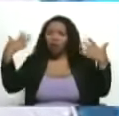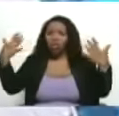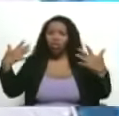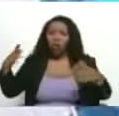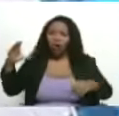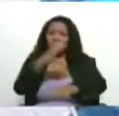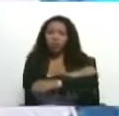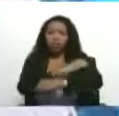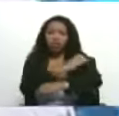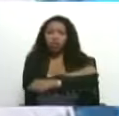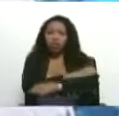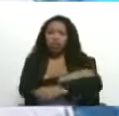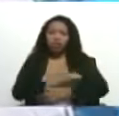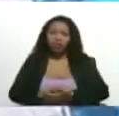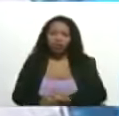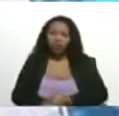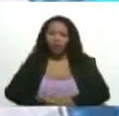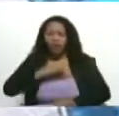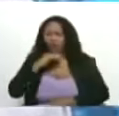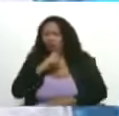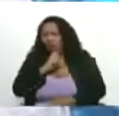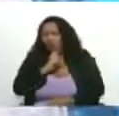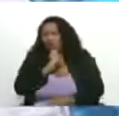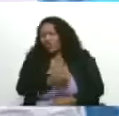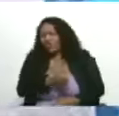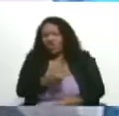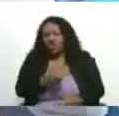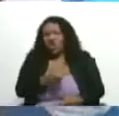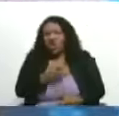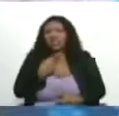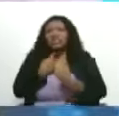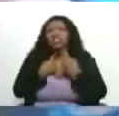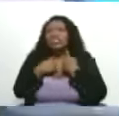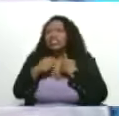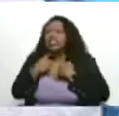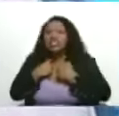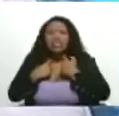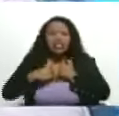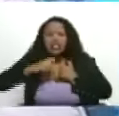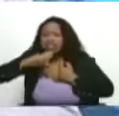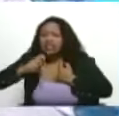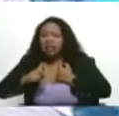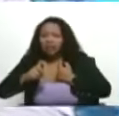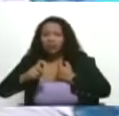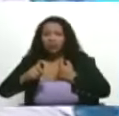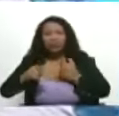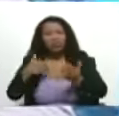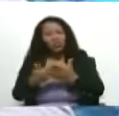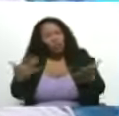derecha llena de odio y de deseo de venganza? ¿Hasta cuándo?